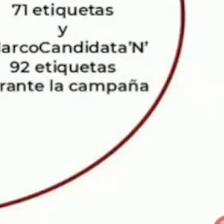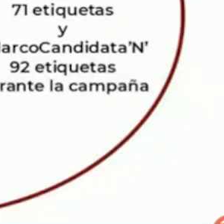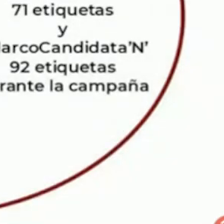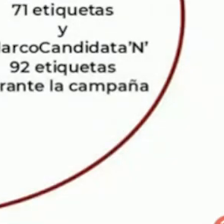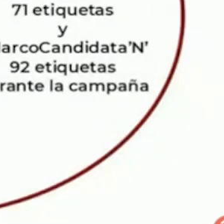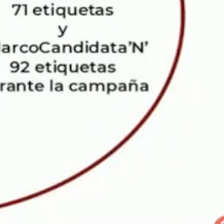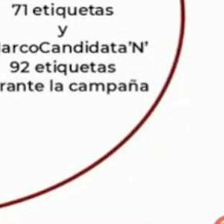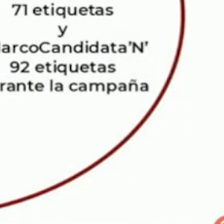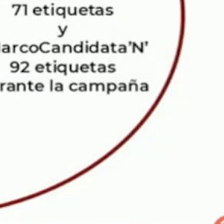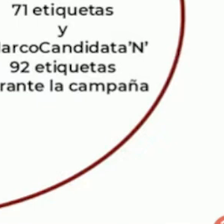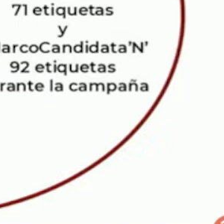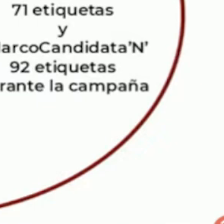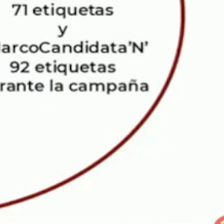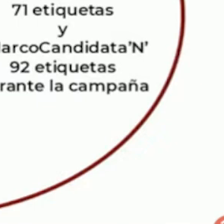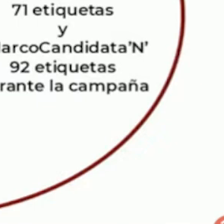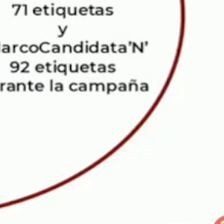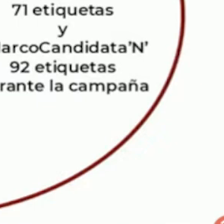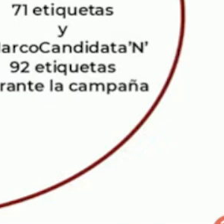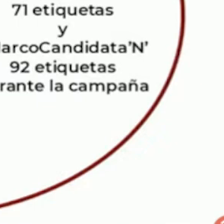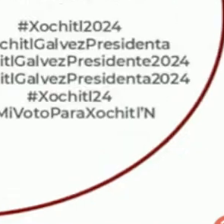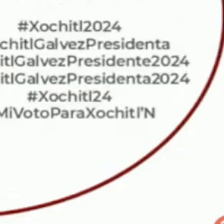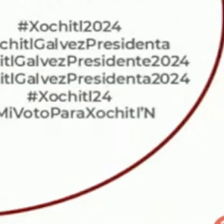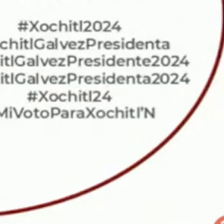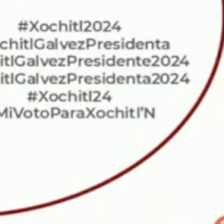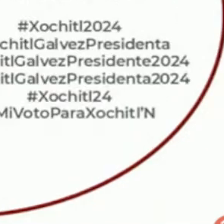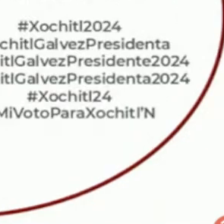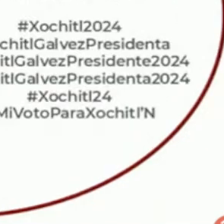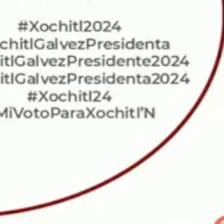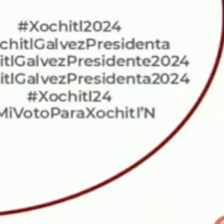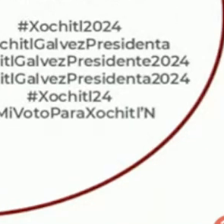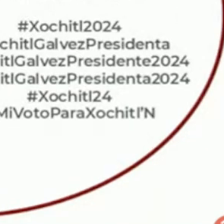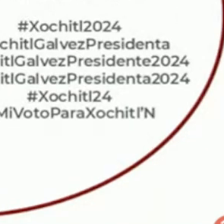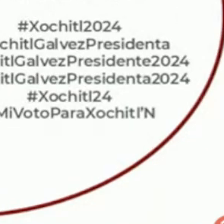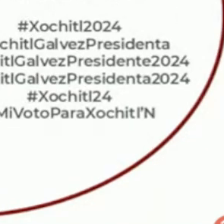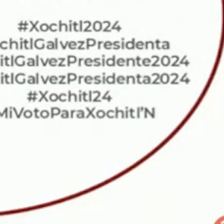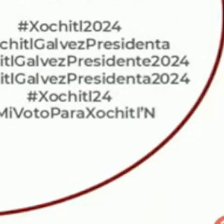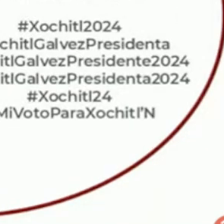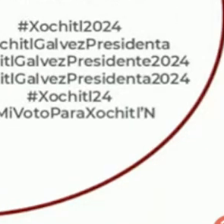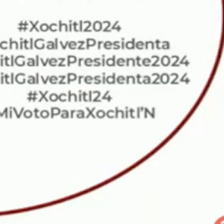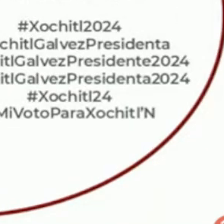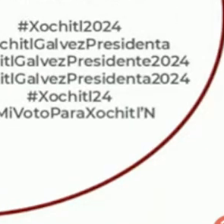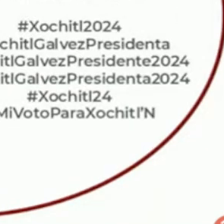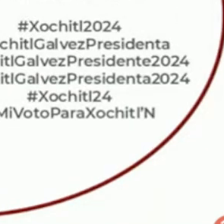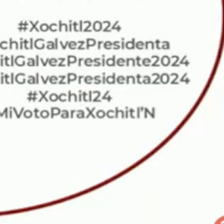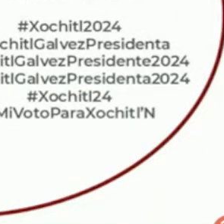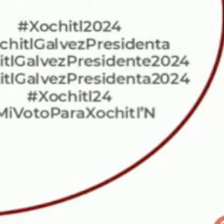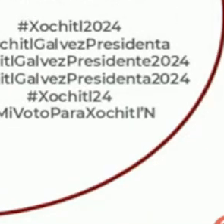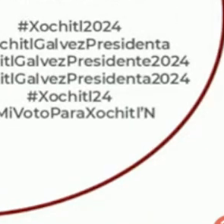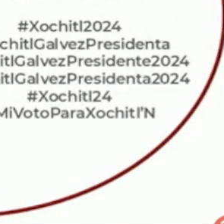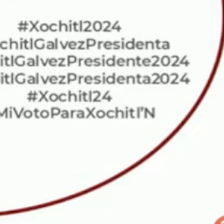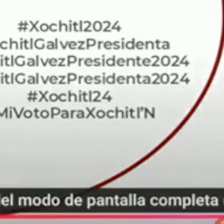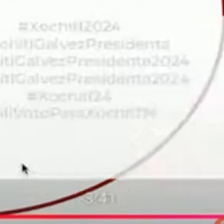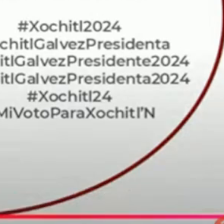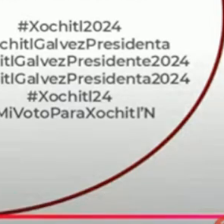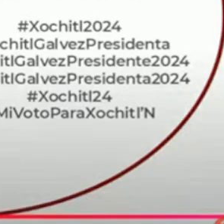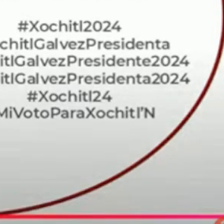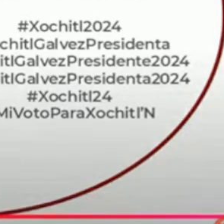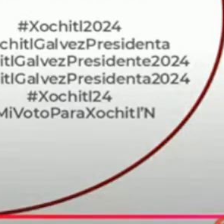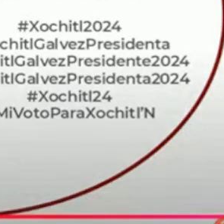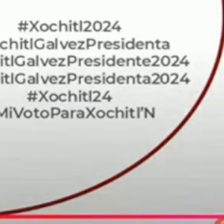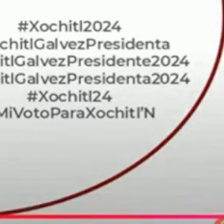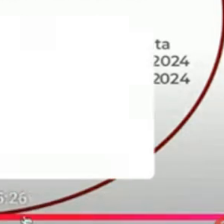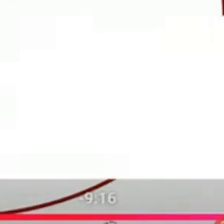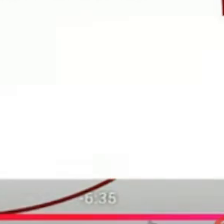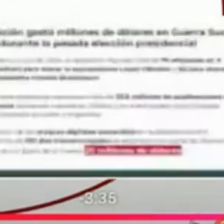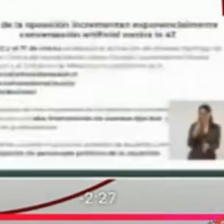92.31%. Veamos las cuentas que coinciden con el apoyo al PRIAN. De